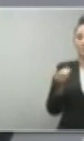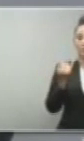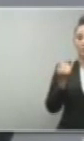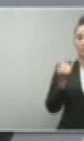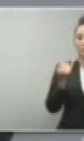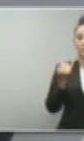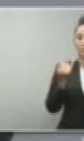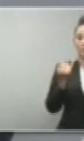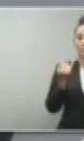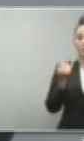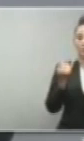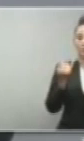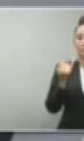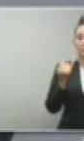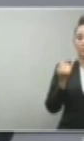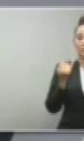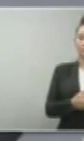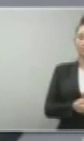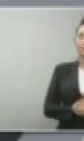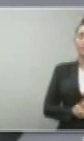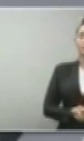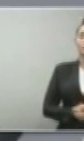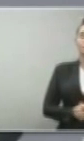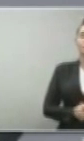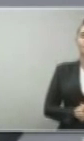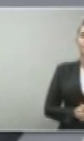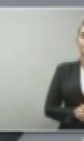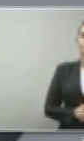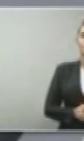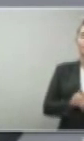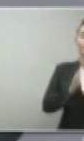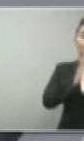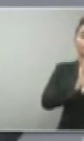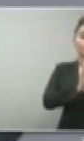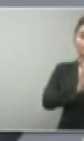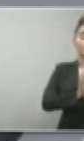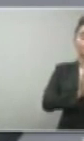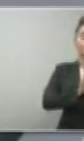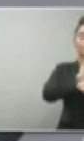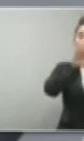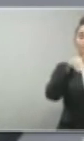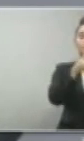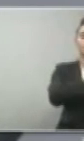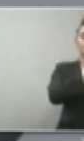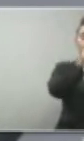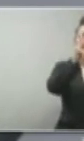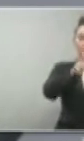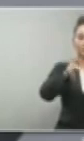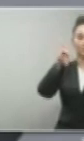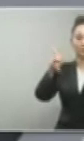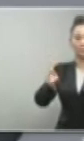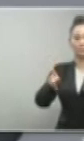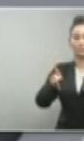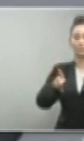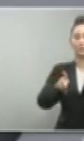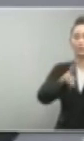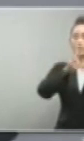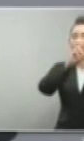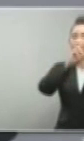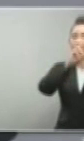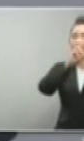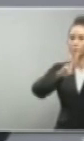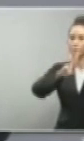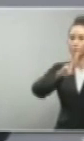incluso a la voluntad de los ciudadanos de cumplir